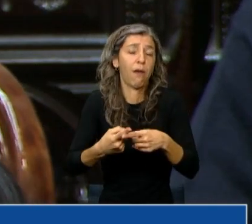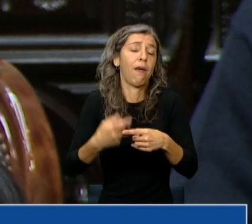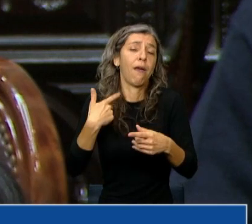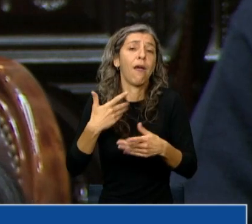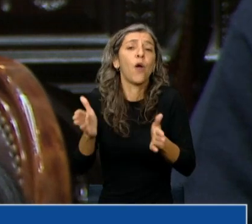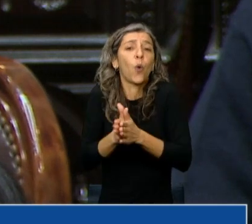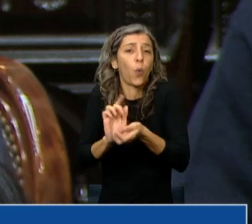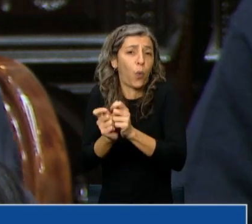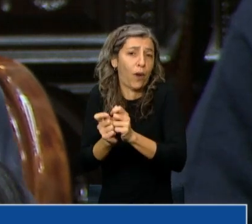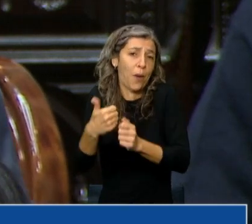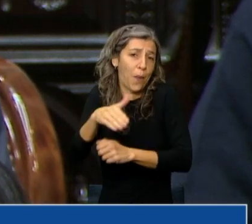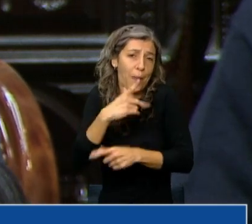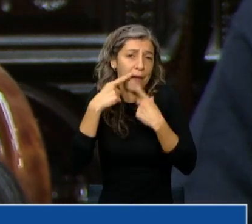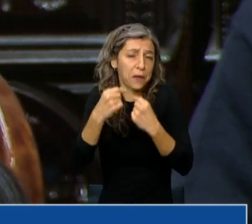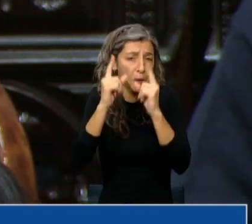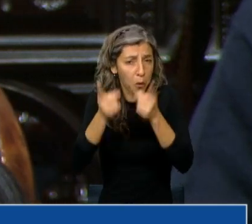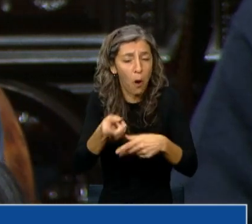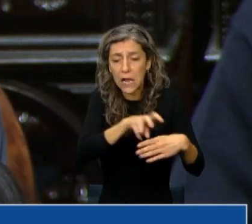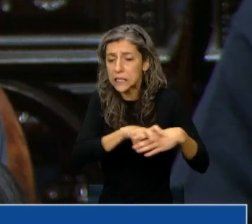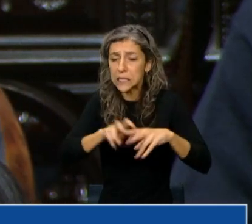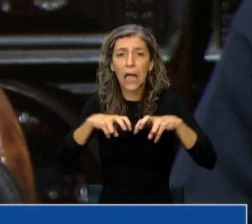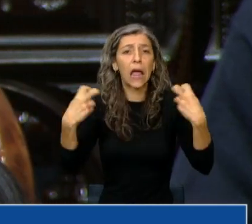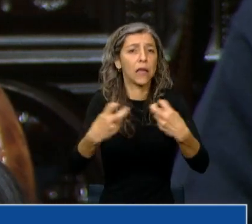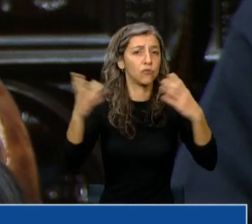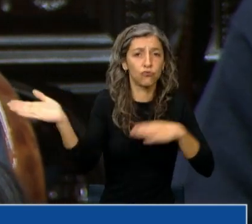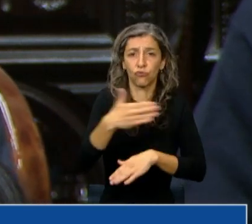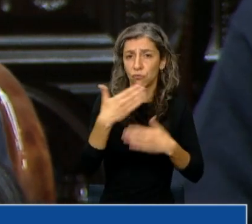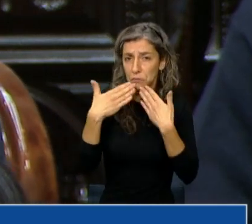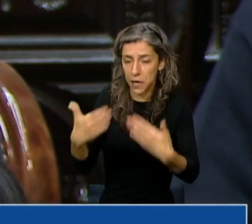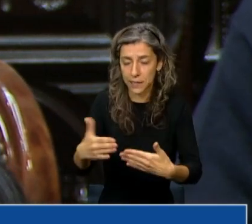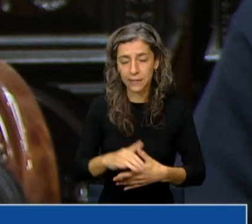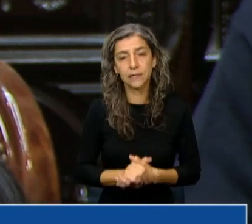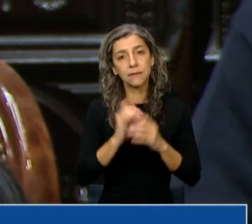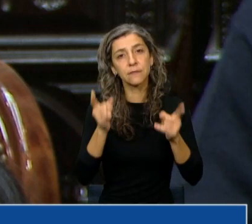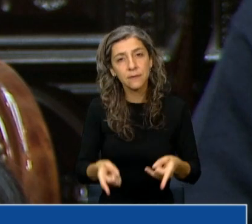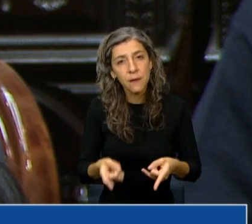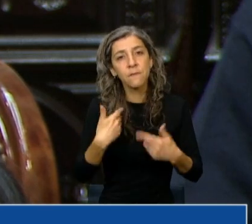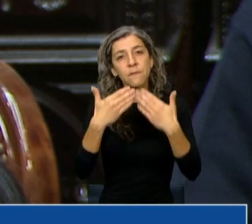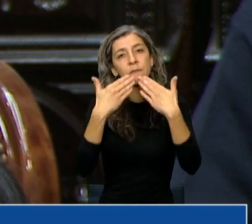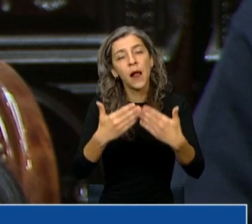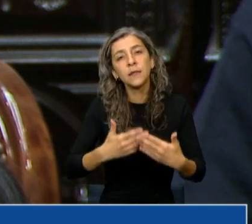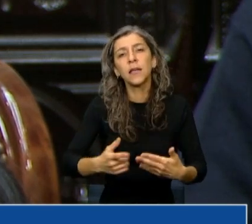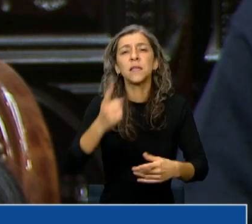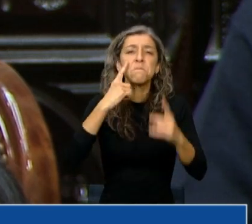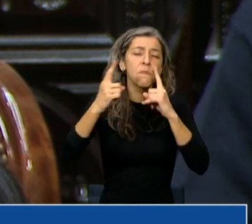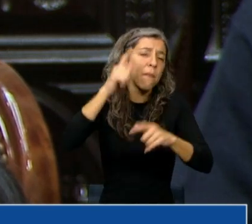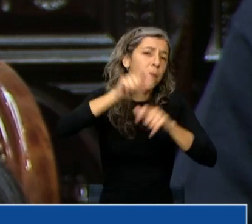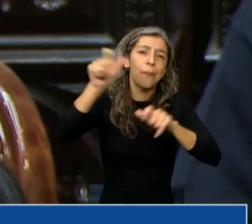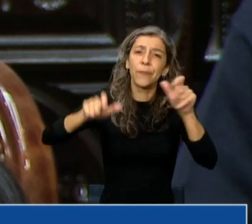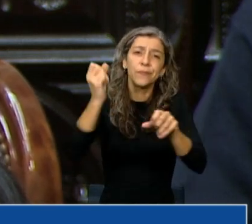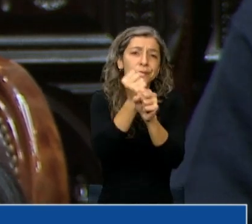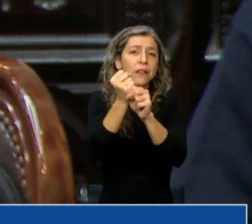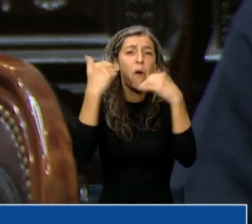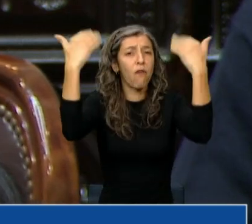También agradezco a esos miles, decenas de miles de trabajadores que